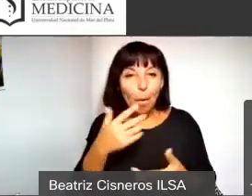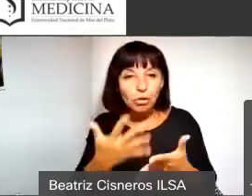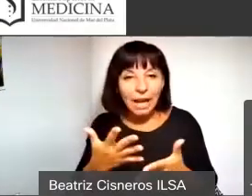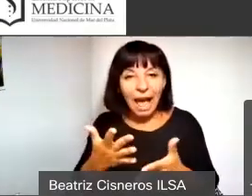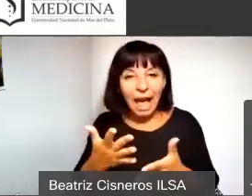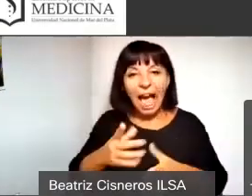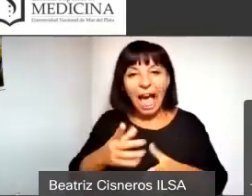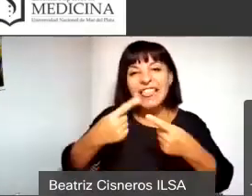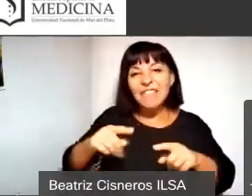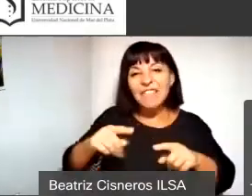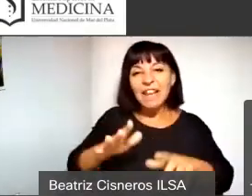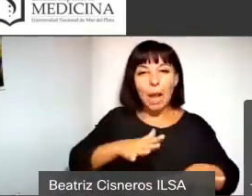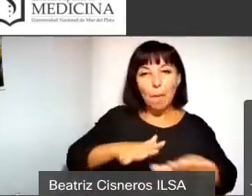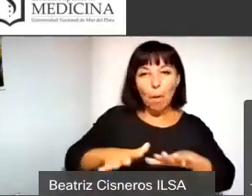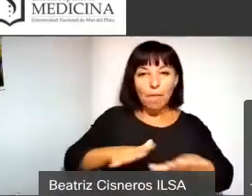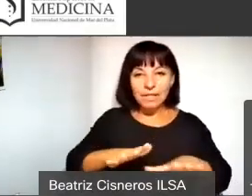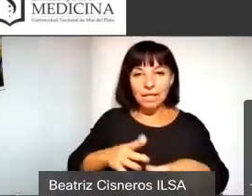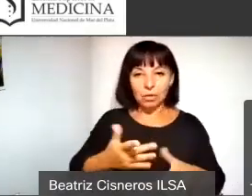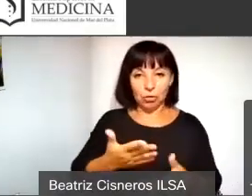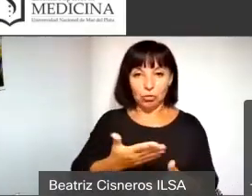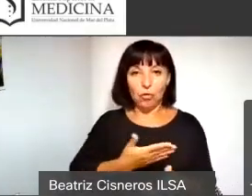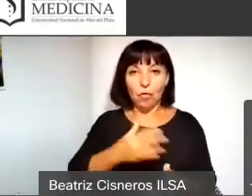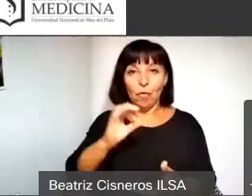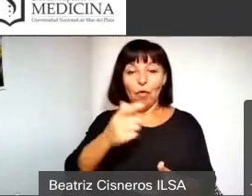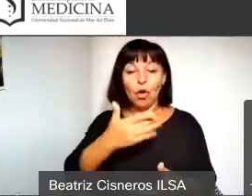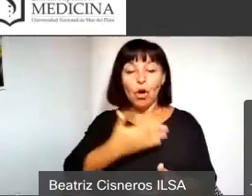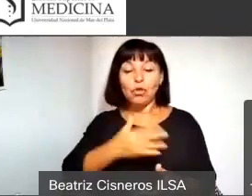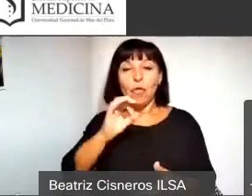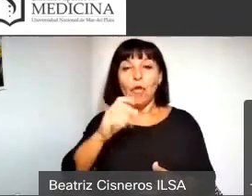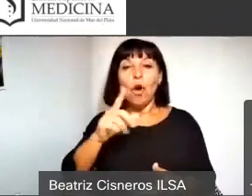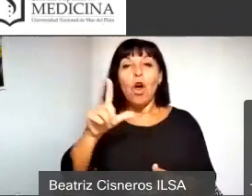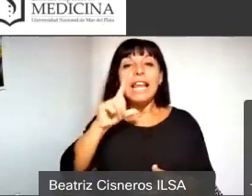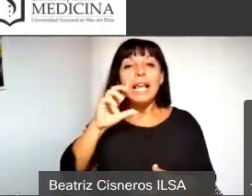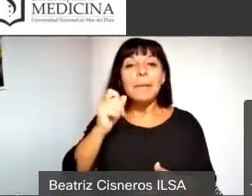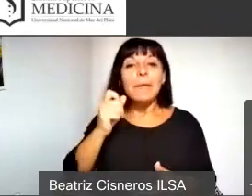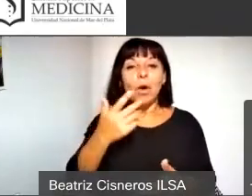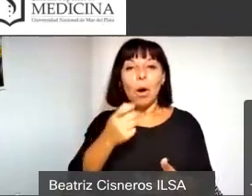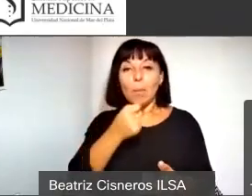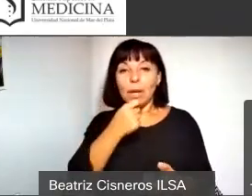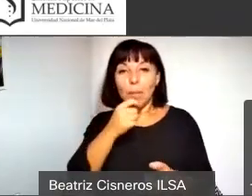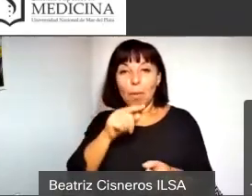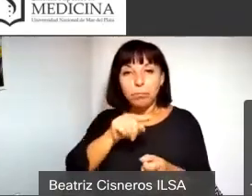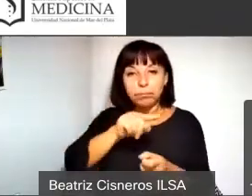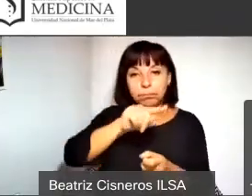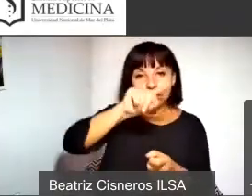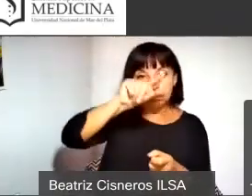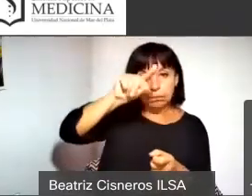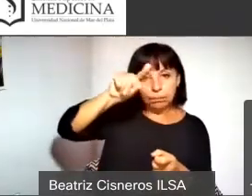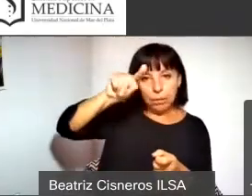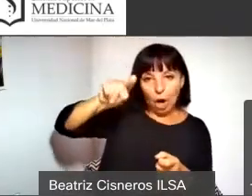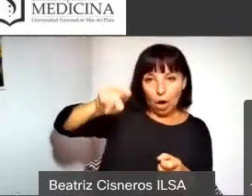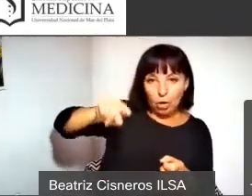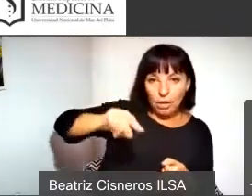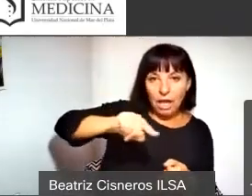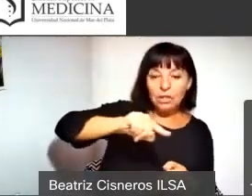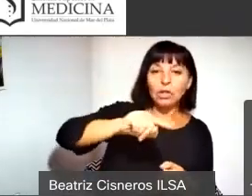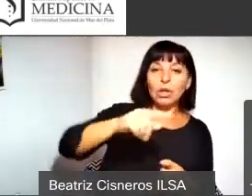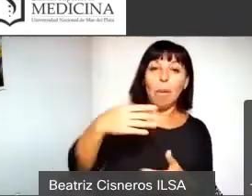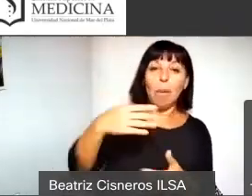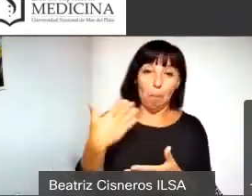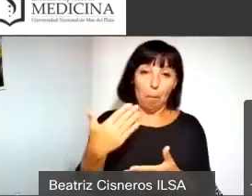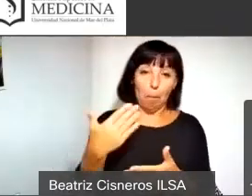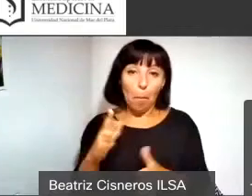puede ejecutar un fosfolípido. Uno de esos movimientos es la rotación, como esto que estamos viendo aquí, en el cual